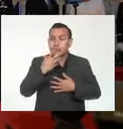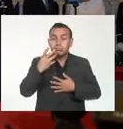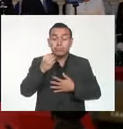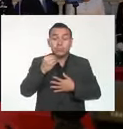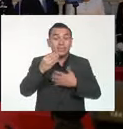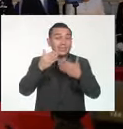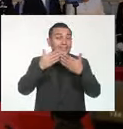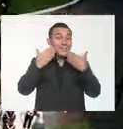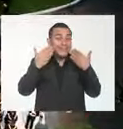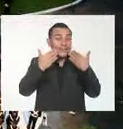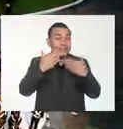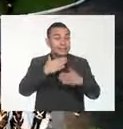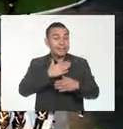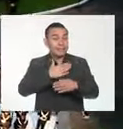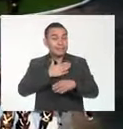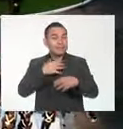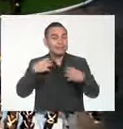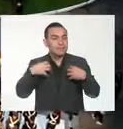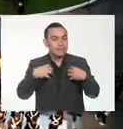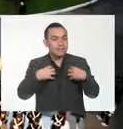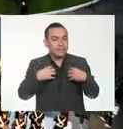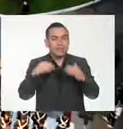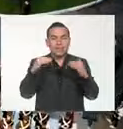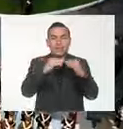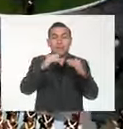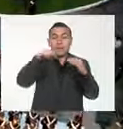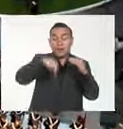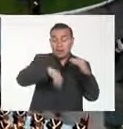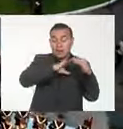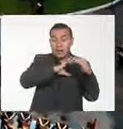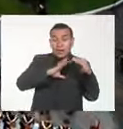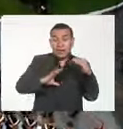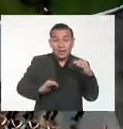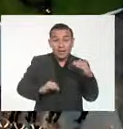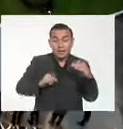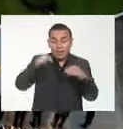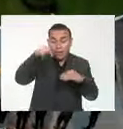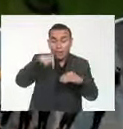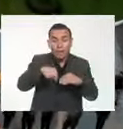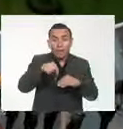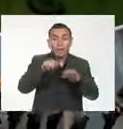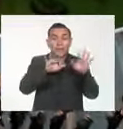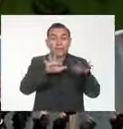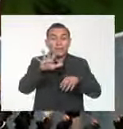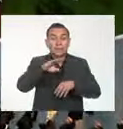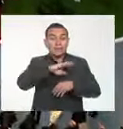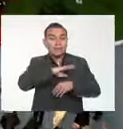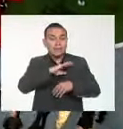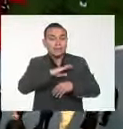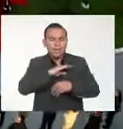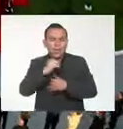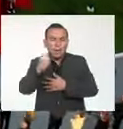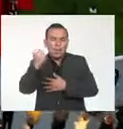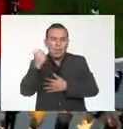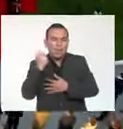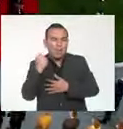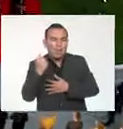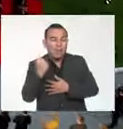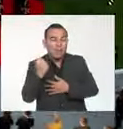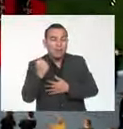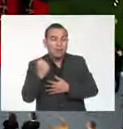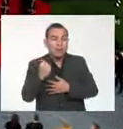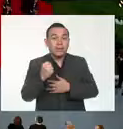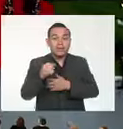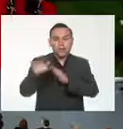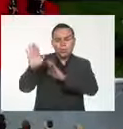vida. Y lo mismo pasa en El Salvador. Lo que estamos viviendo en nuestro país es uno de los momentos más importantes en la historia de El